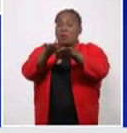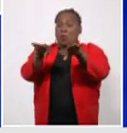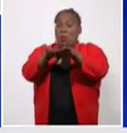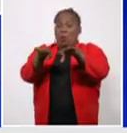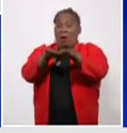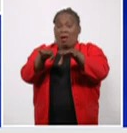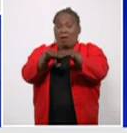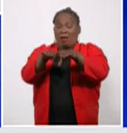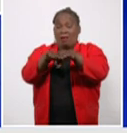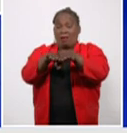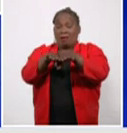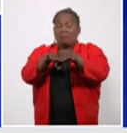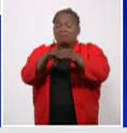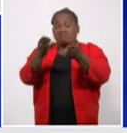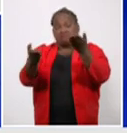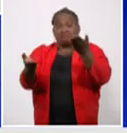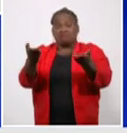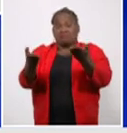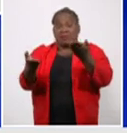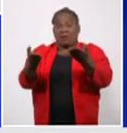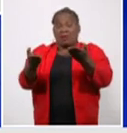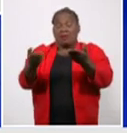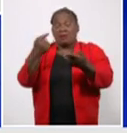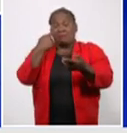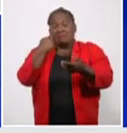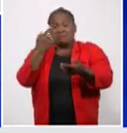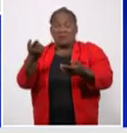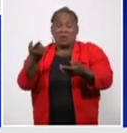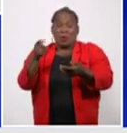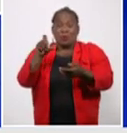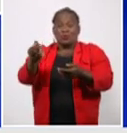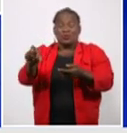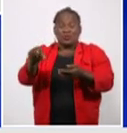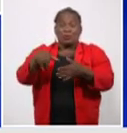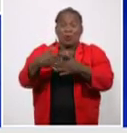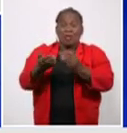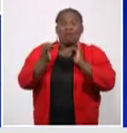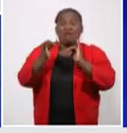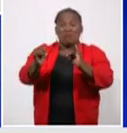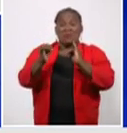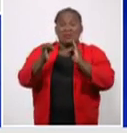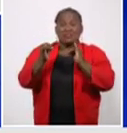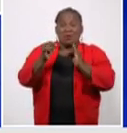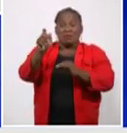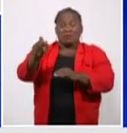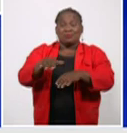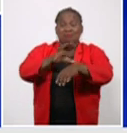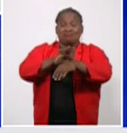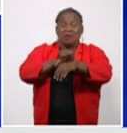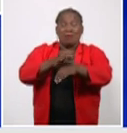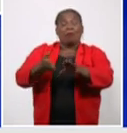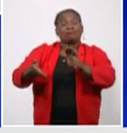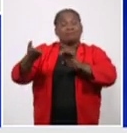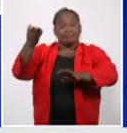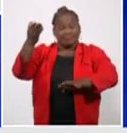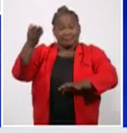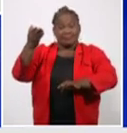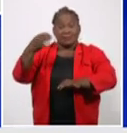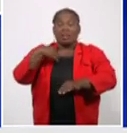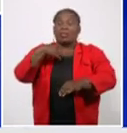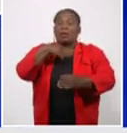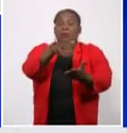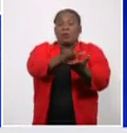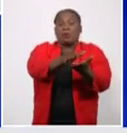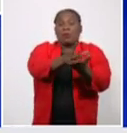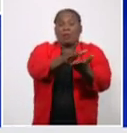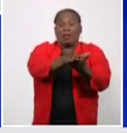realmente el comportamiento de estos días no habla muy a favor de esa situación. Y con un acumulado de